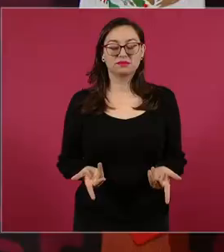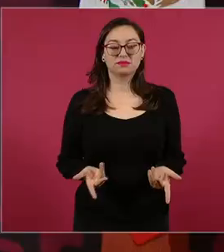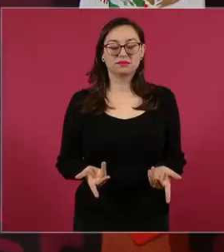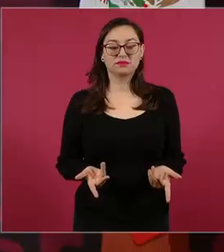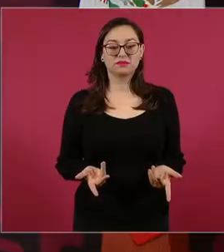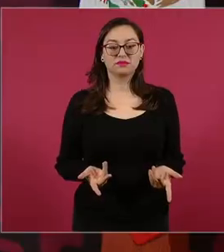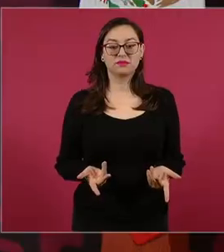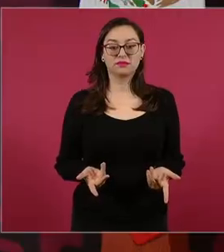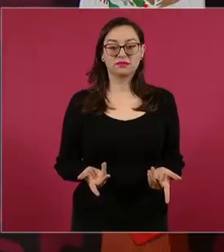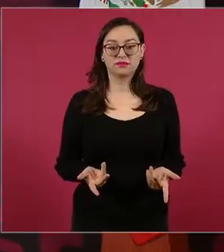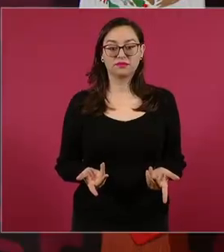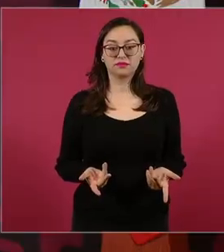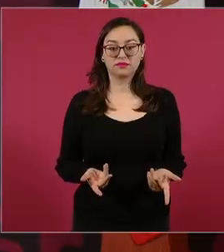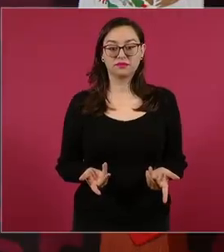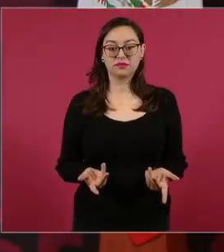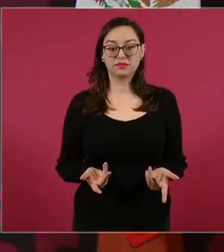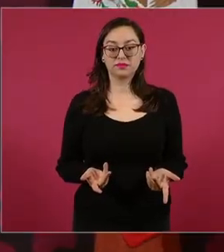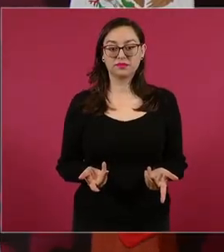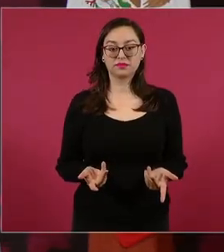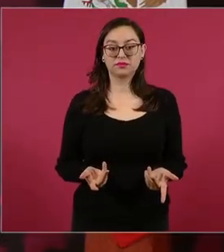sino